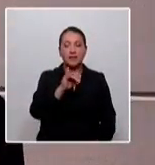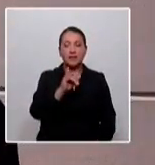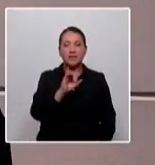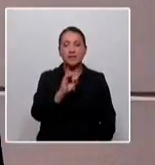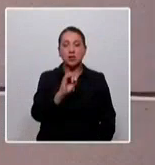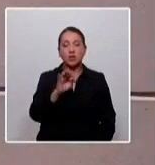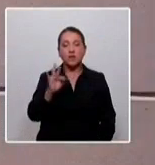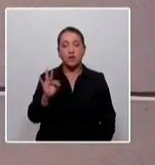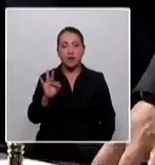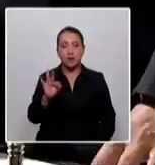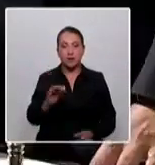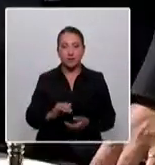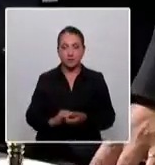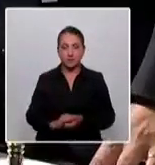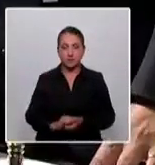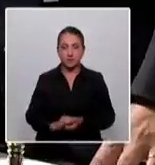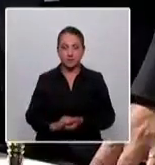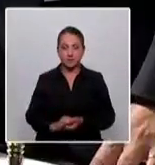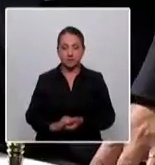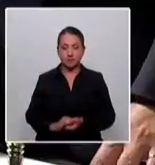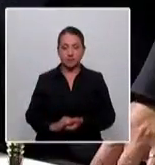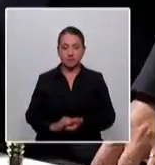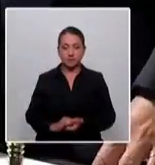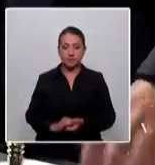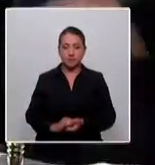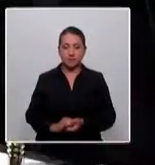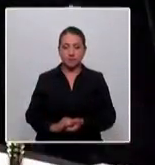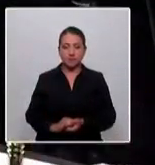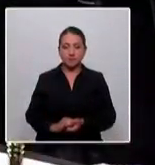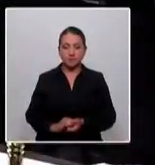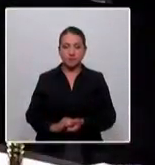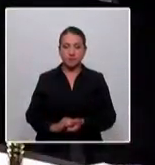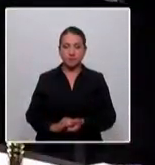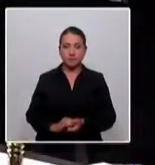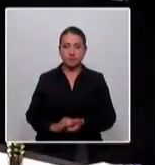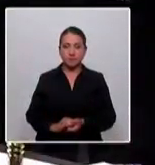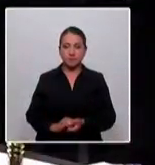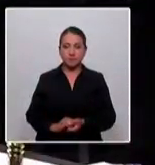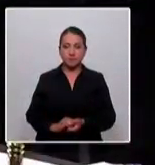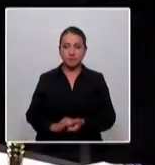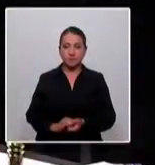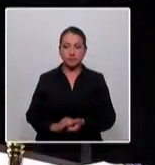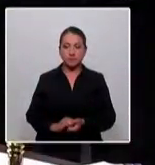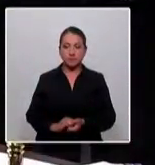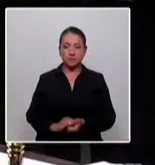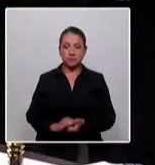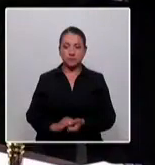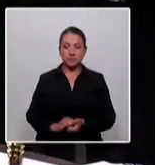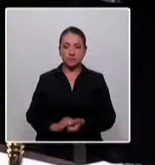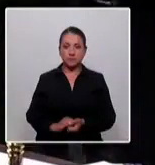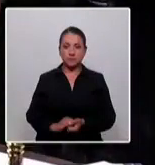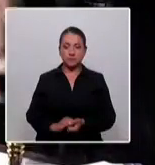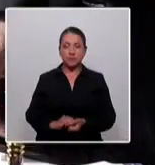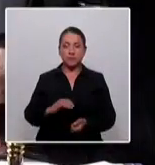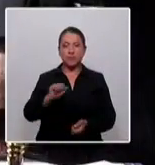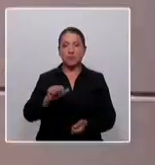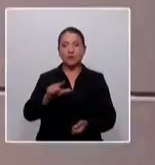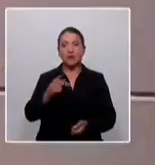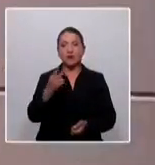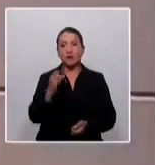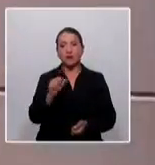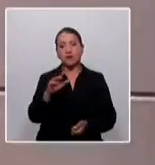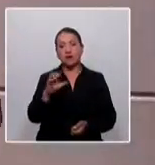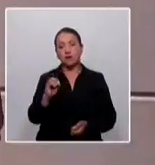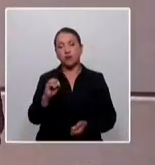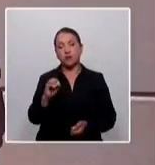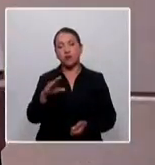¿no? Porque está hoy día, estamos ya en la sexta ronda, probablemente si no se consigue un resultado ahora en un rato más, vamos a tener que pasar a una